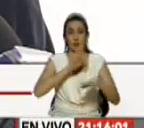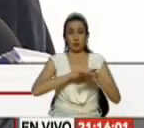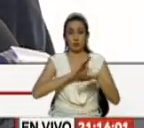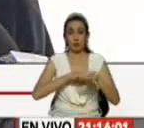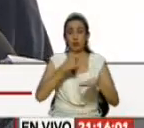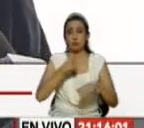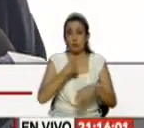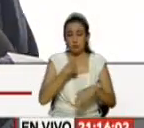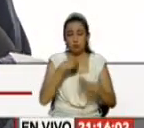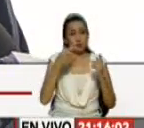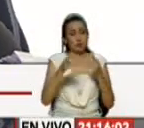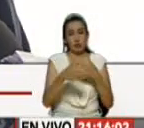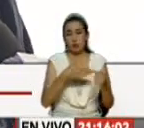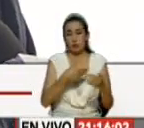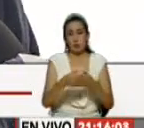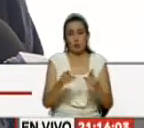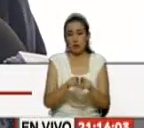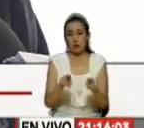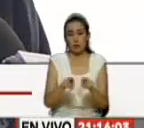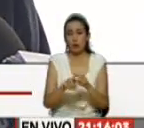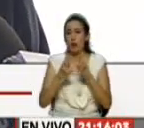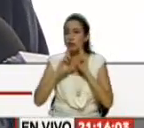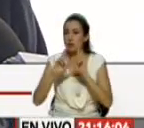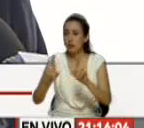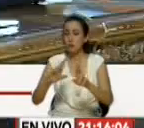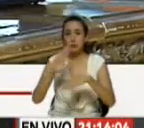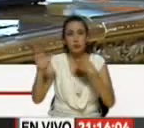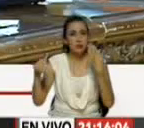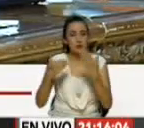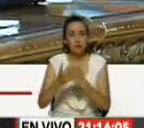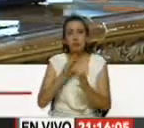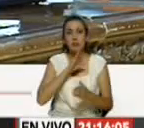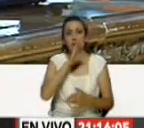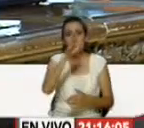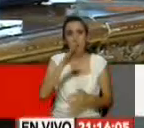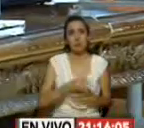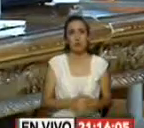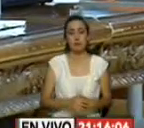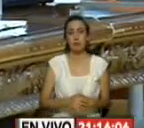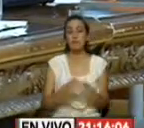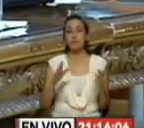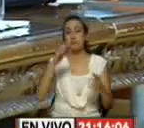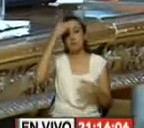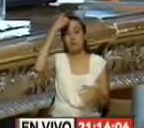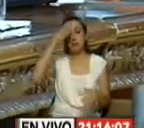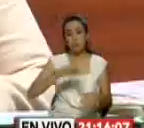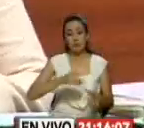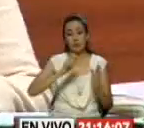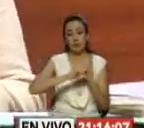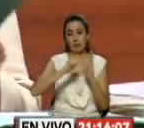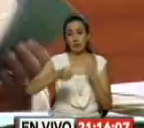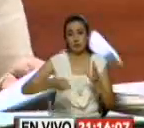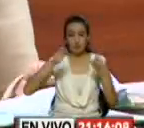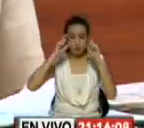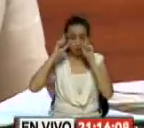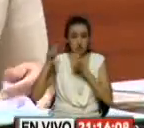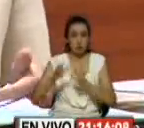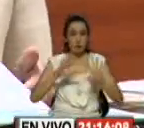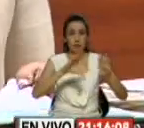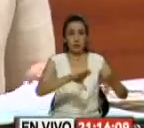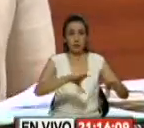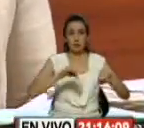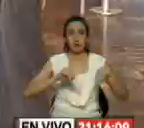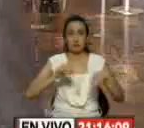que nos garantice a todos derechos. Sobre las medidas cautelares solicitadas por la Fiscalía y aceptadas por la jueza